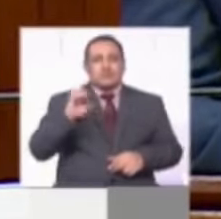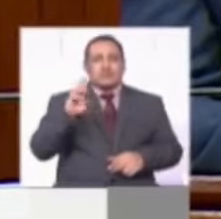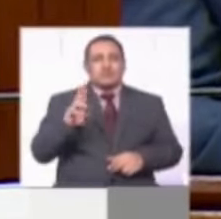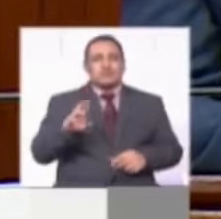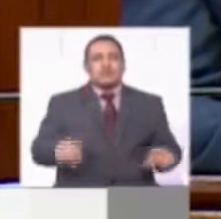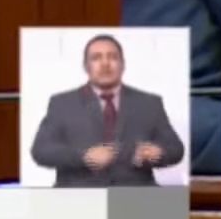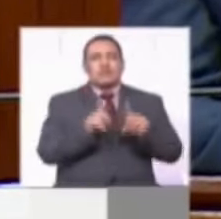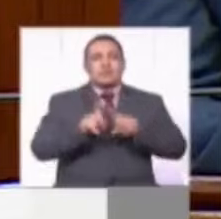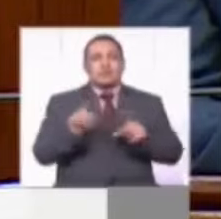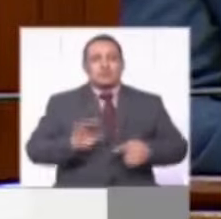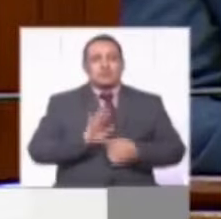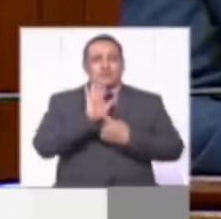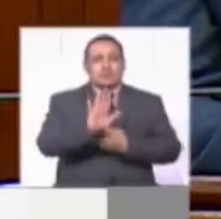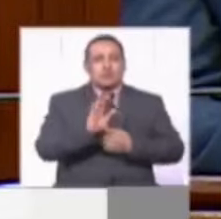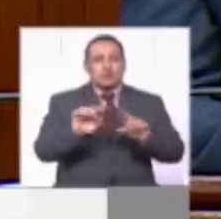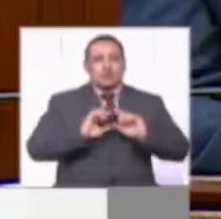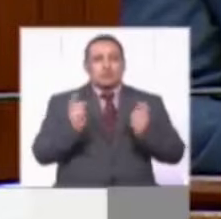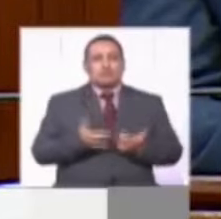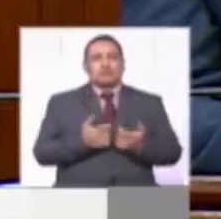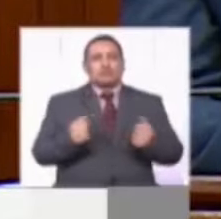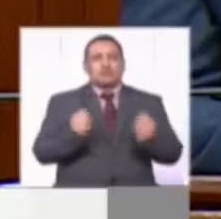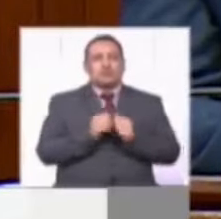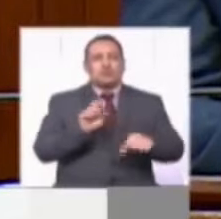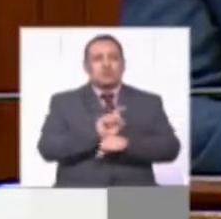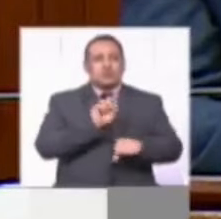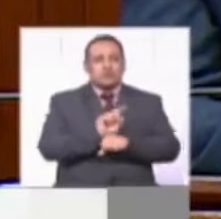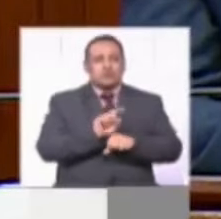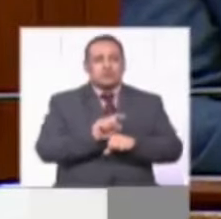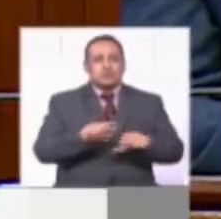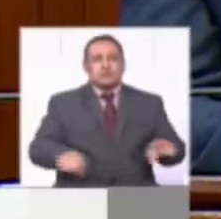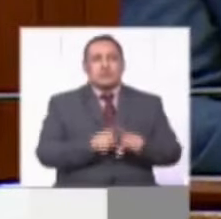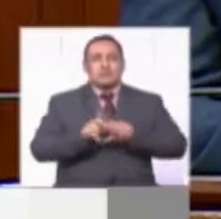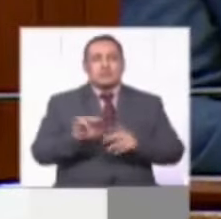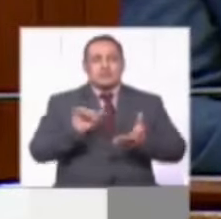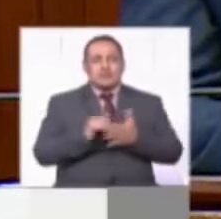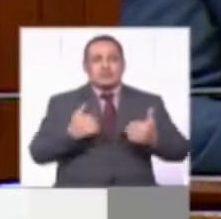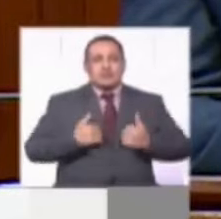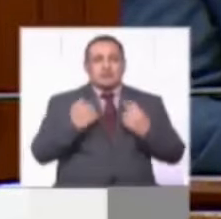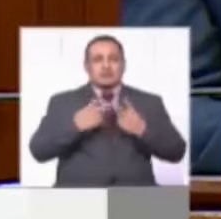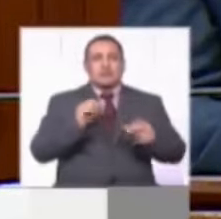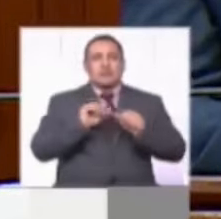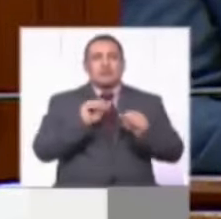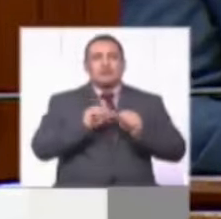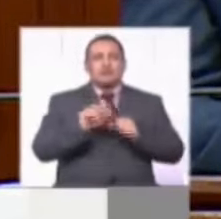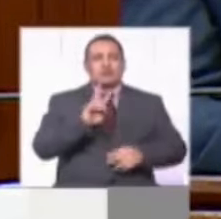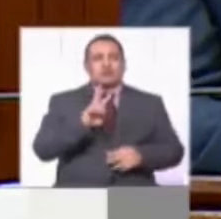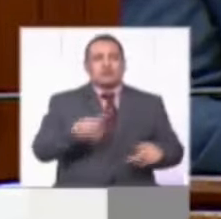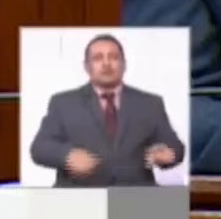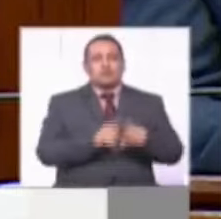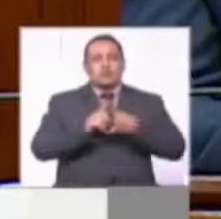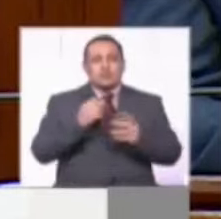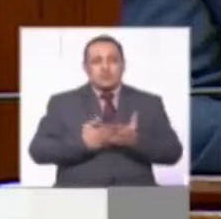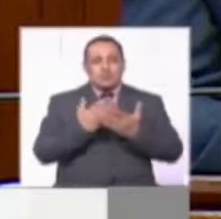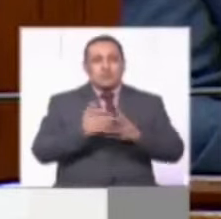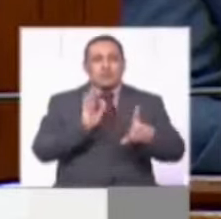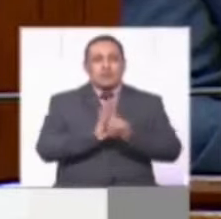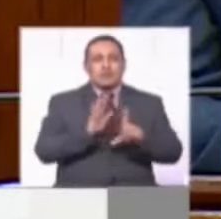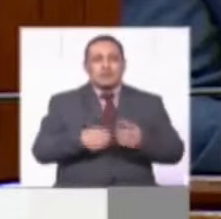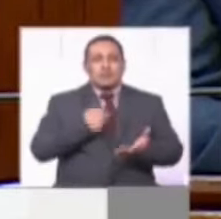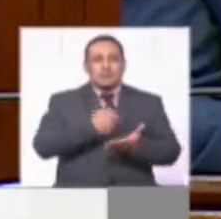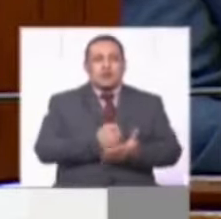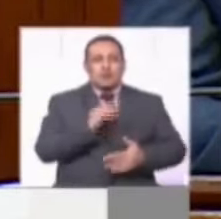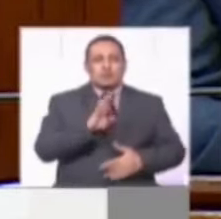05568/2022-CR, he presentado a la Comisión de Educación para que en el artículo 2 de aplicación de la ley de pago